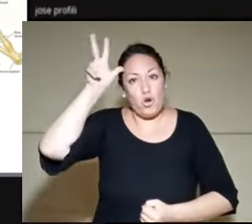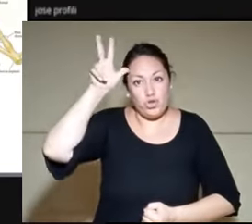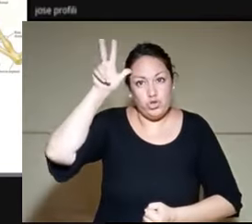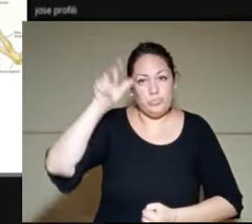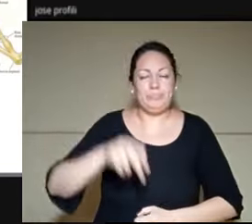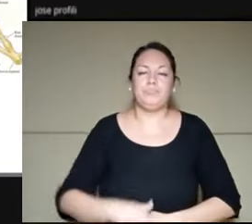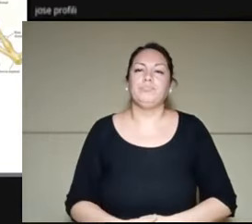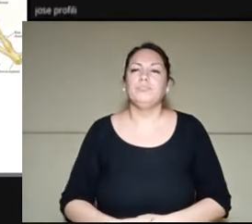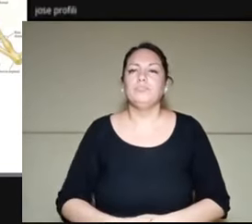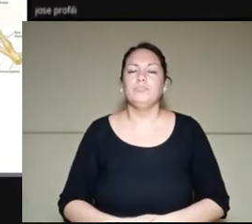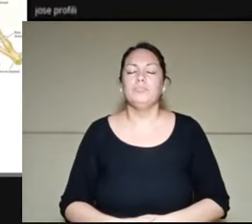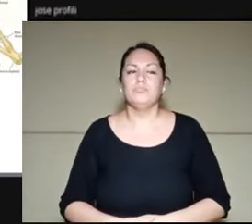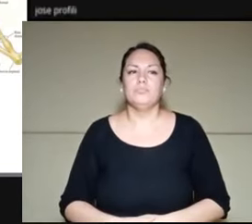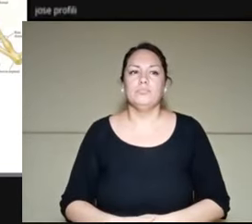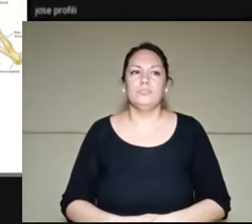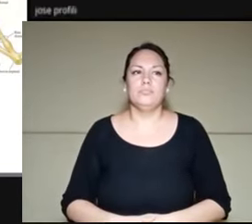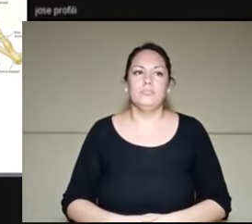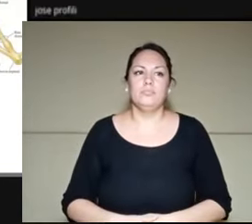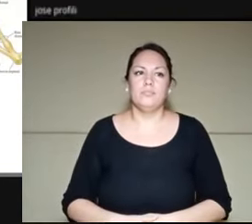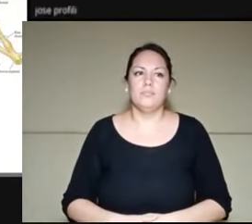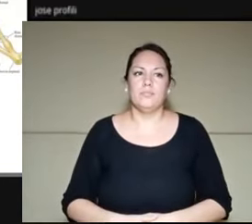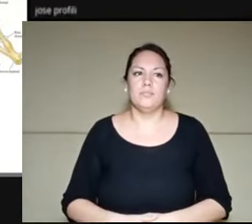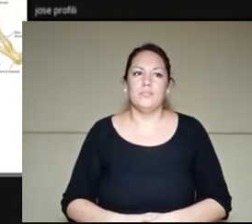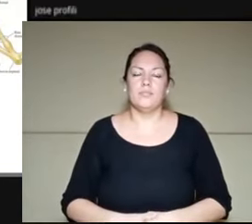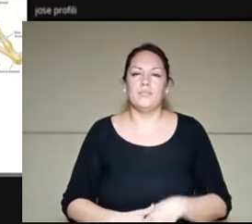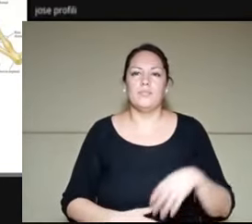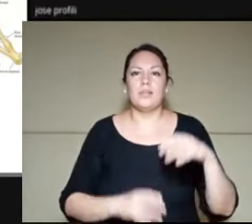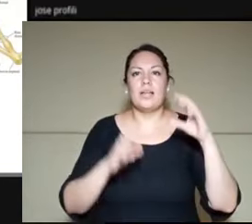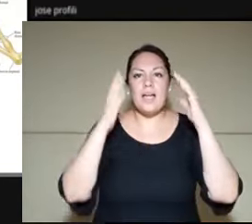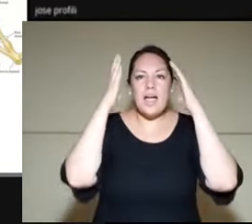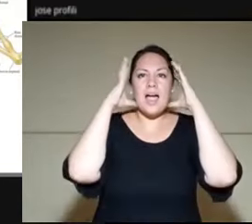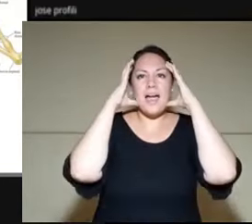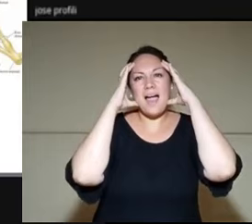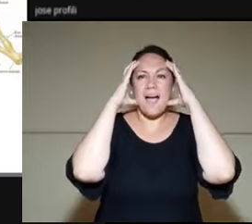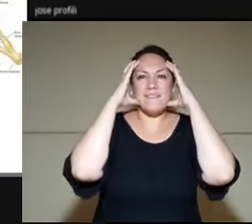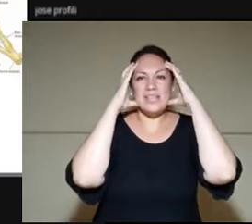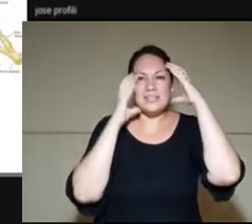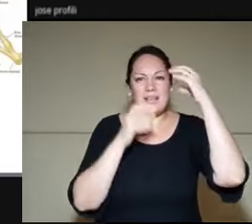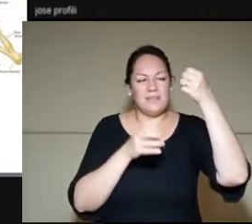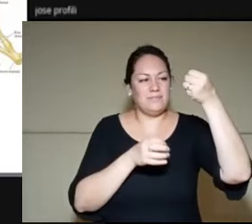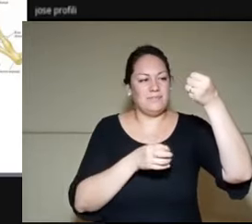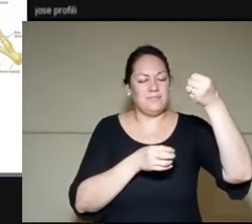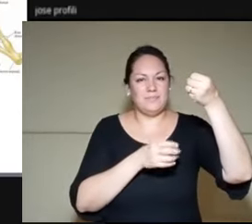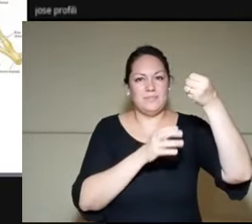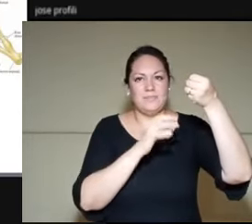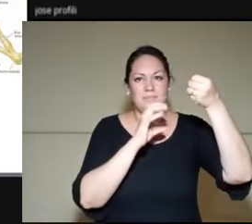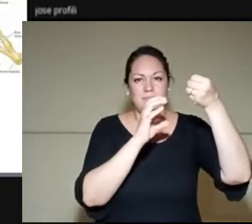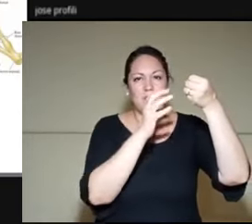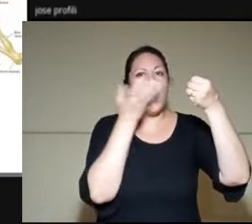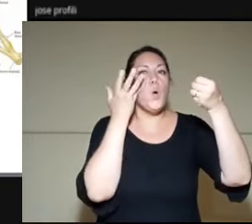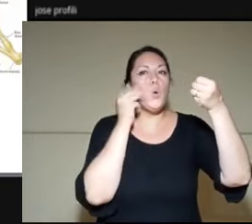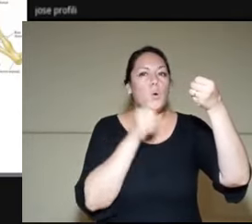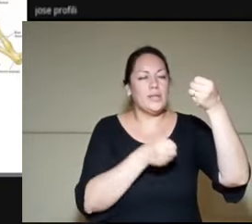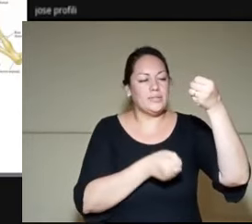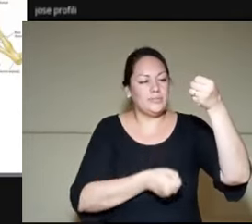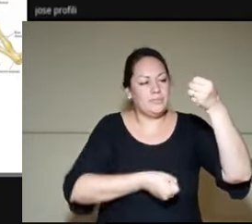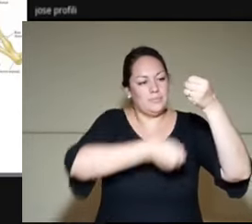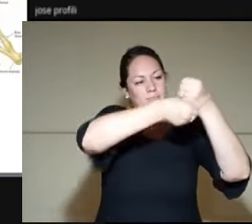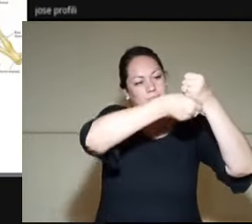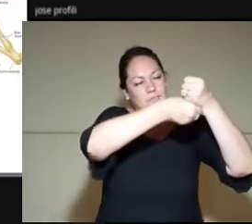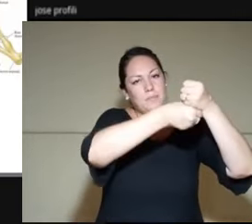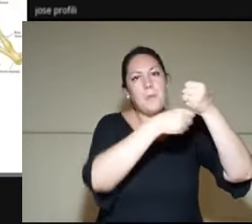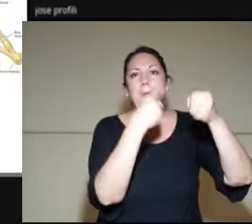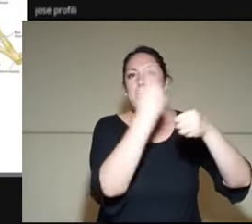Bien. ¿Sí? Gracias. Hay una que está articulada directamente con el cráneo. La primera vértebra, ¿sí? Que se